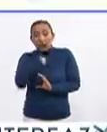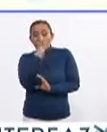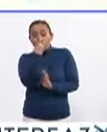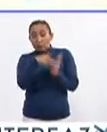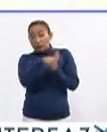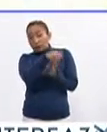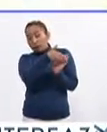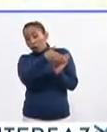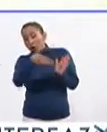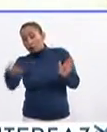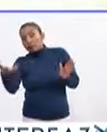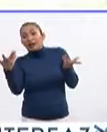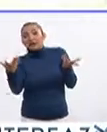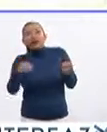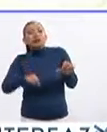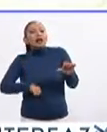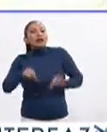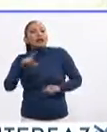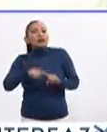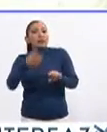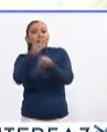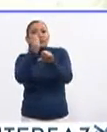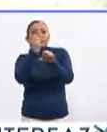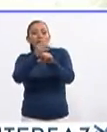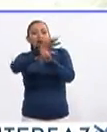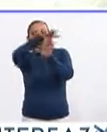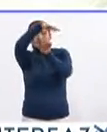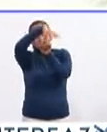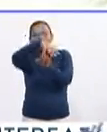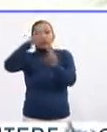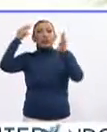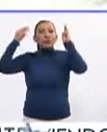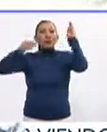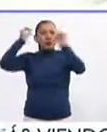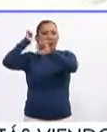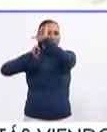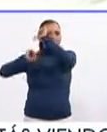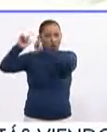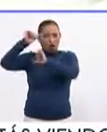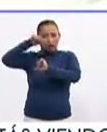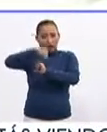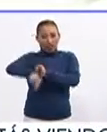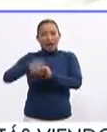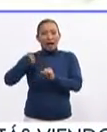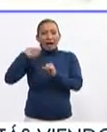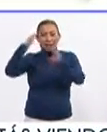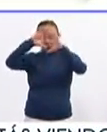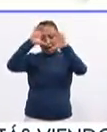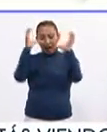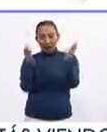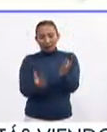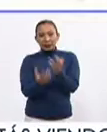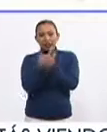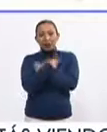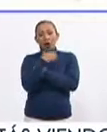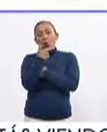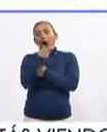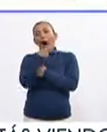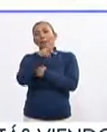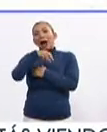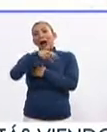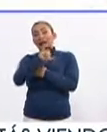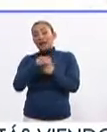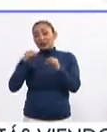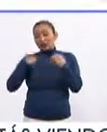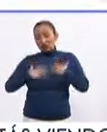durante 2018 se dieron a la tarea de restaurar el paraguas del Museo Nacional de Antropología, la cabeza momificada de una guacamaya, así